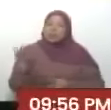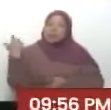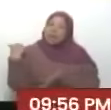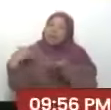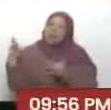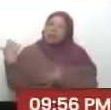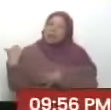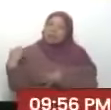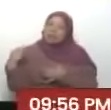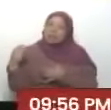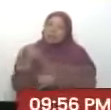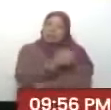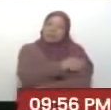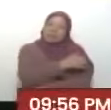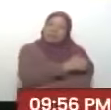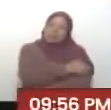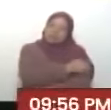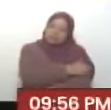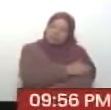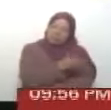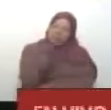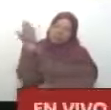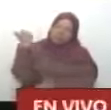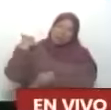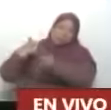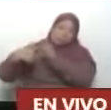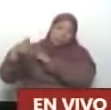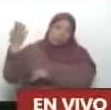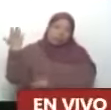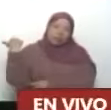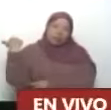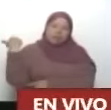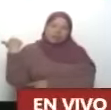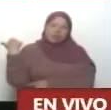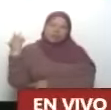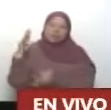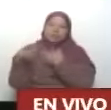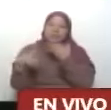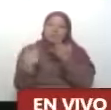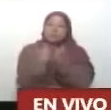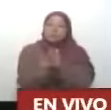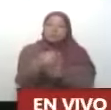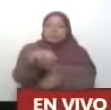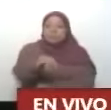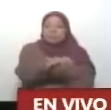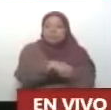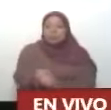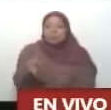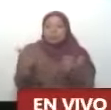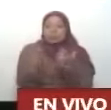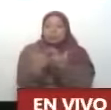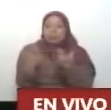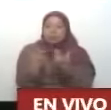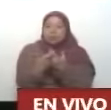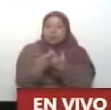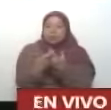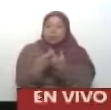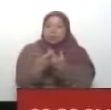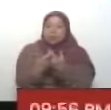coincidíamos con la derecha en aquella oportunidad. En aquella oportunidad, hasta los que estaban en la guerrilla